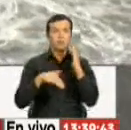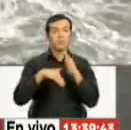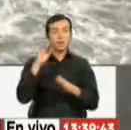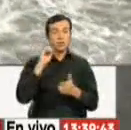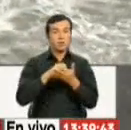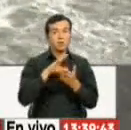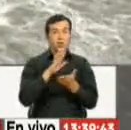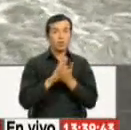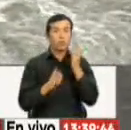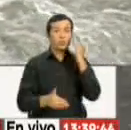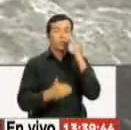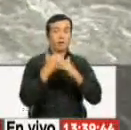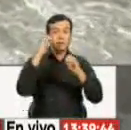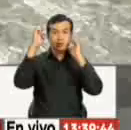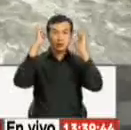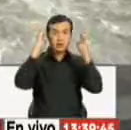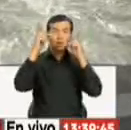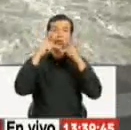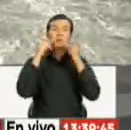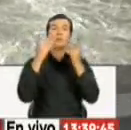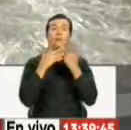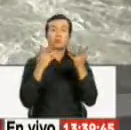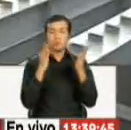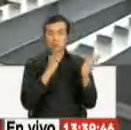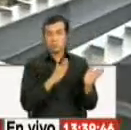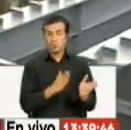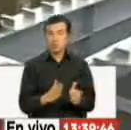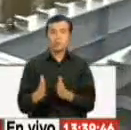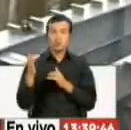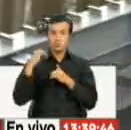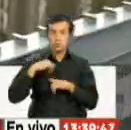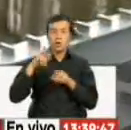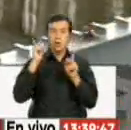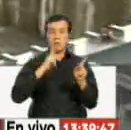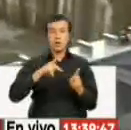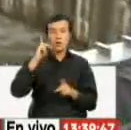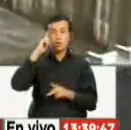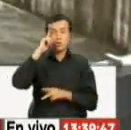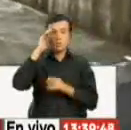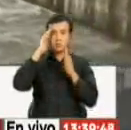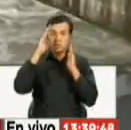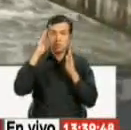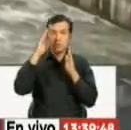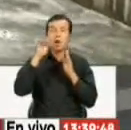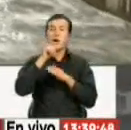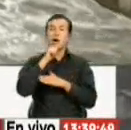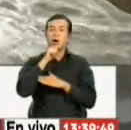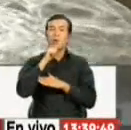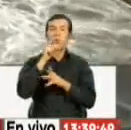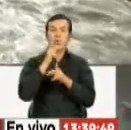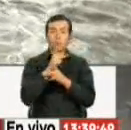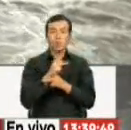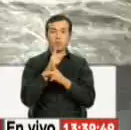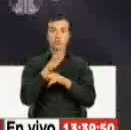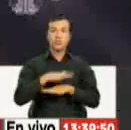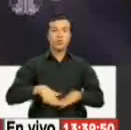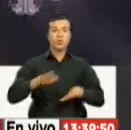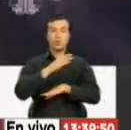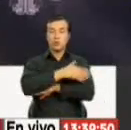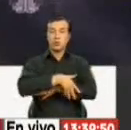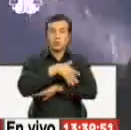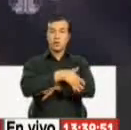aplicación de nuevas políticas públicas con el que se permitirá el funcionamiento del plan gubernamental misión agua y saneamiento para todos